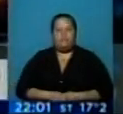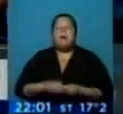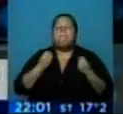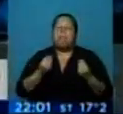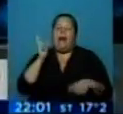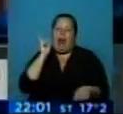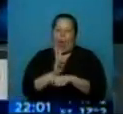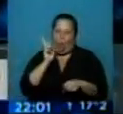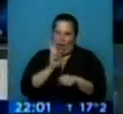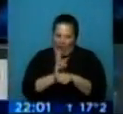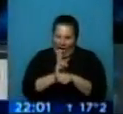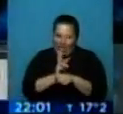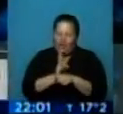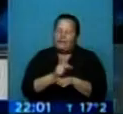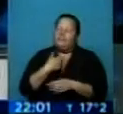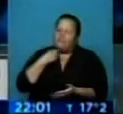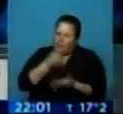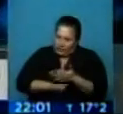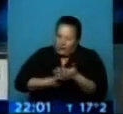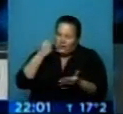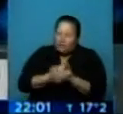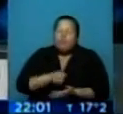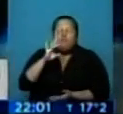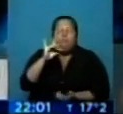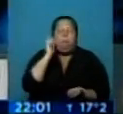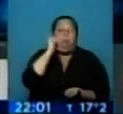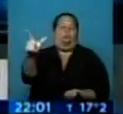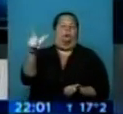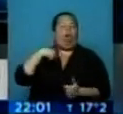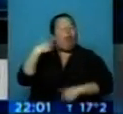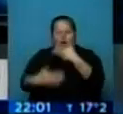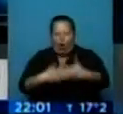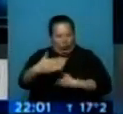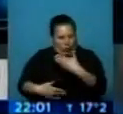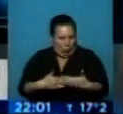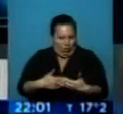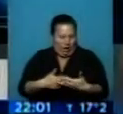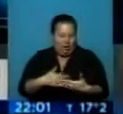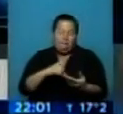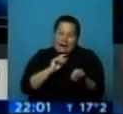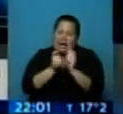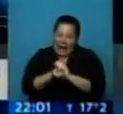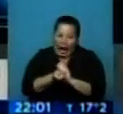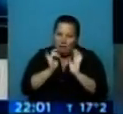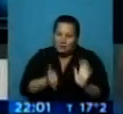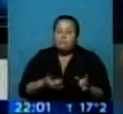para cuidar lo que tanto nos costó conseguir y cambiar, porque